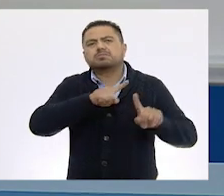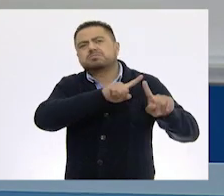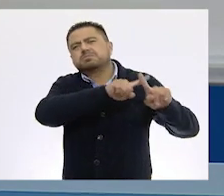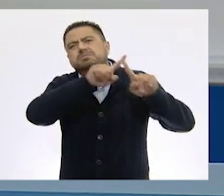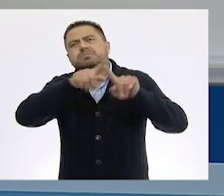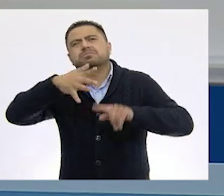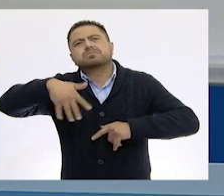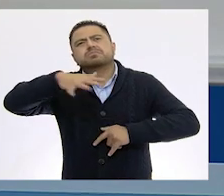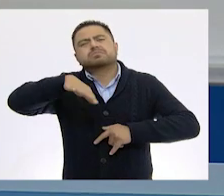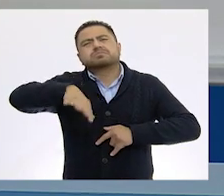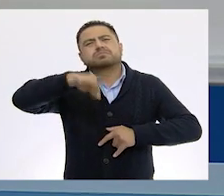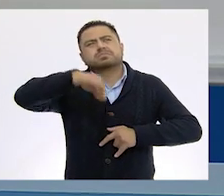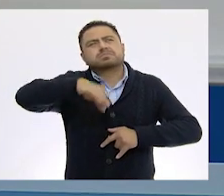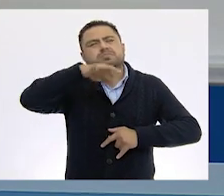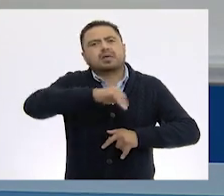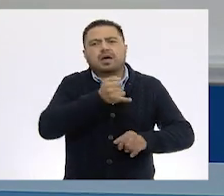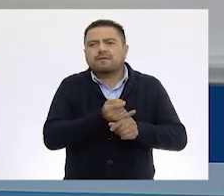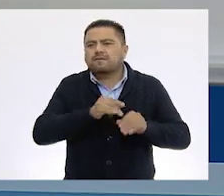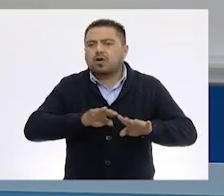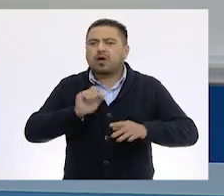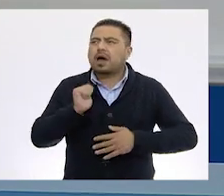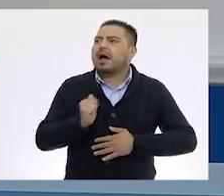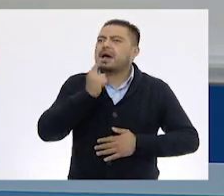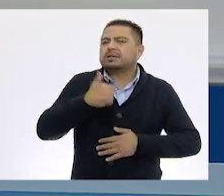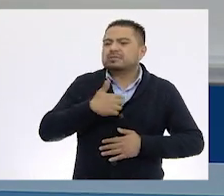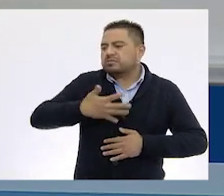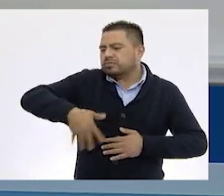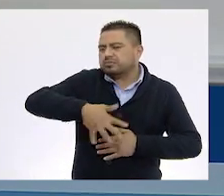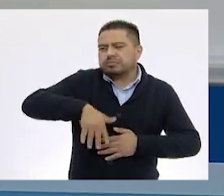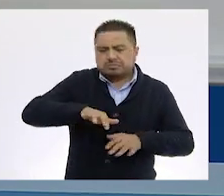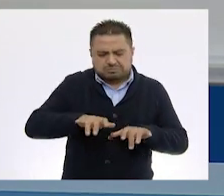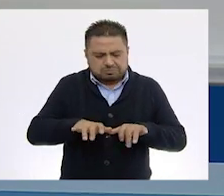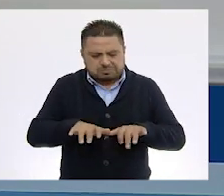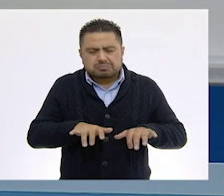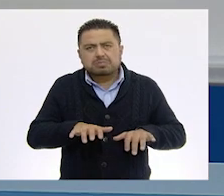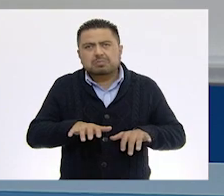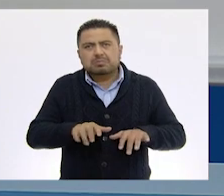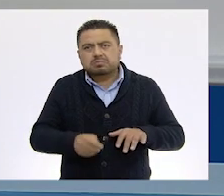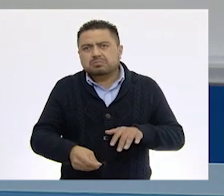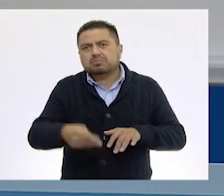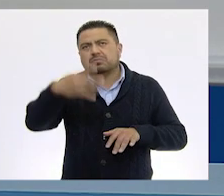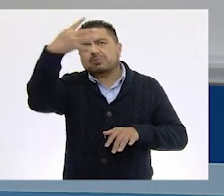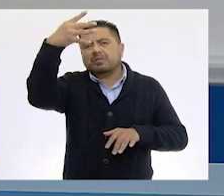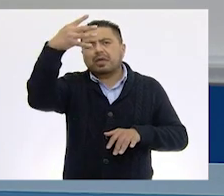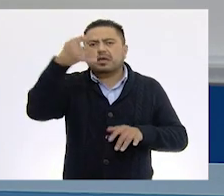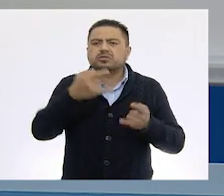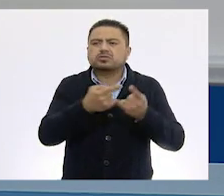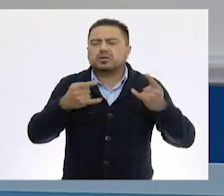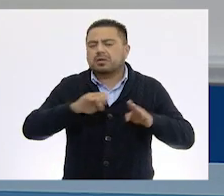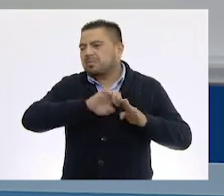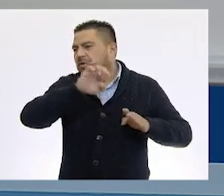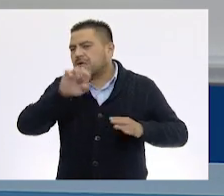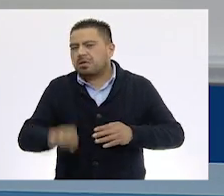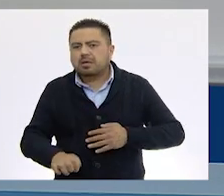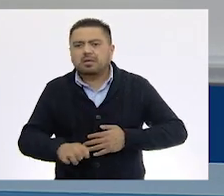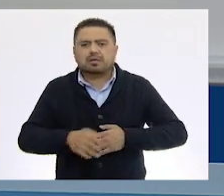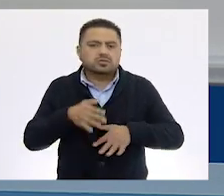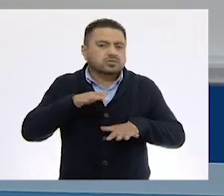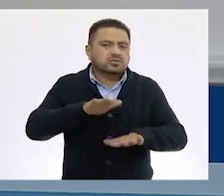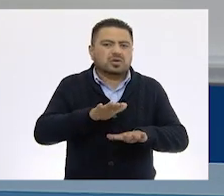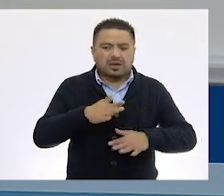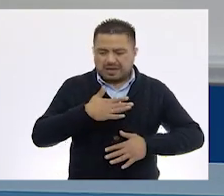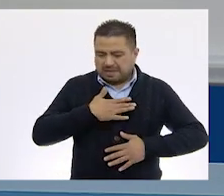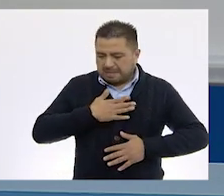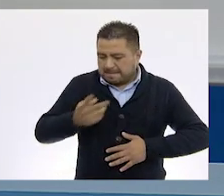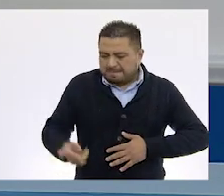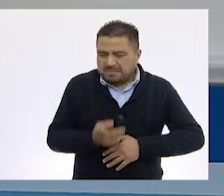diferentes buscadores, pongo información de algo que estoy buscando, así, tic, tic, tic, tic, y de historia, por ejemplo, sobre nuestra